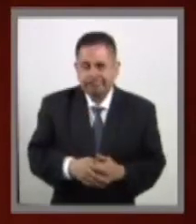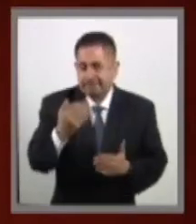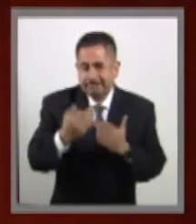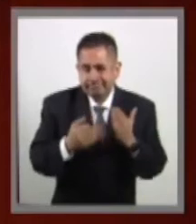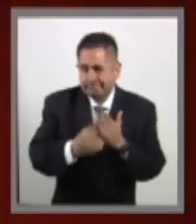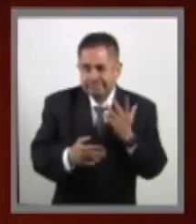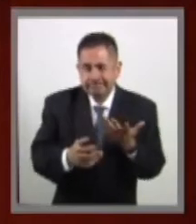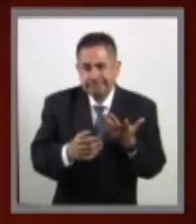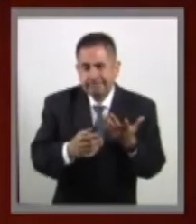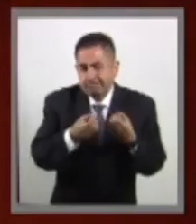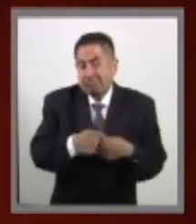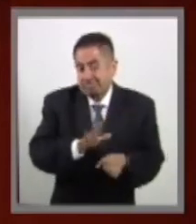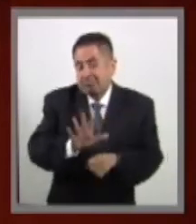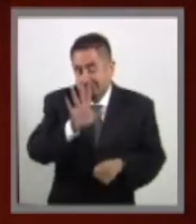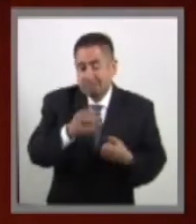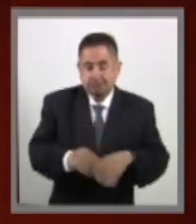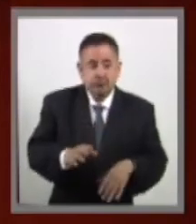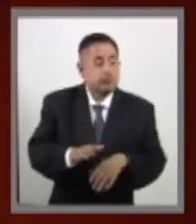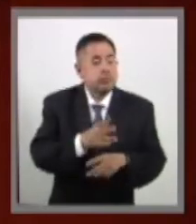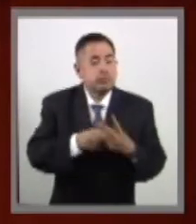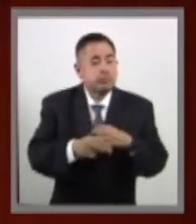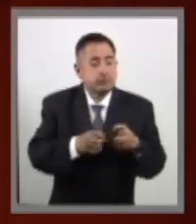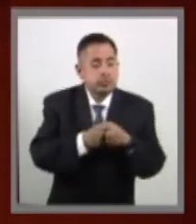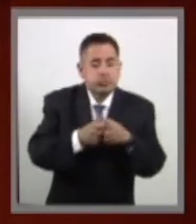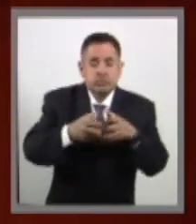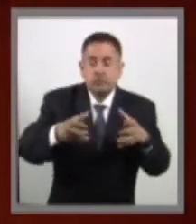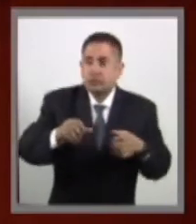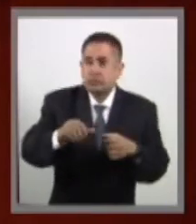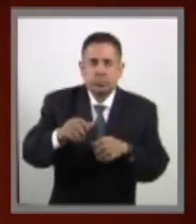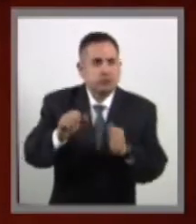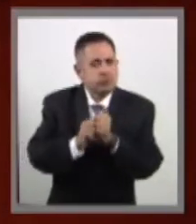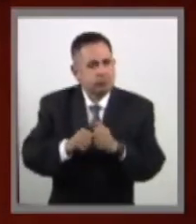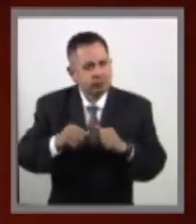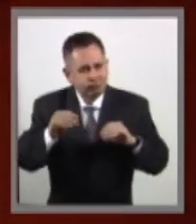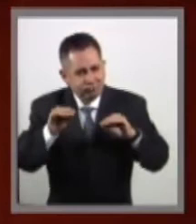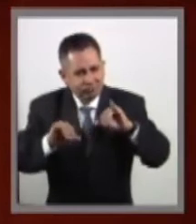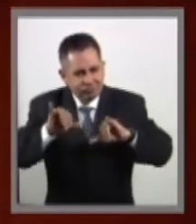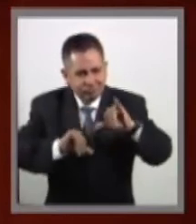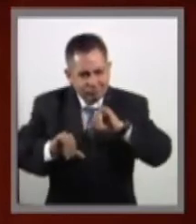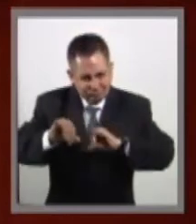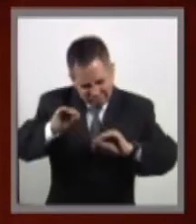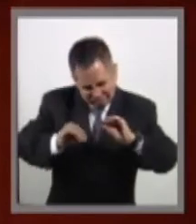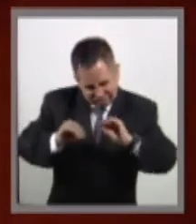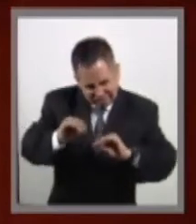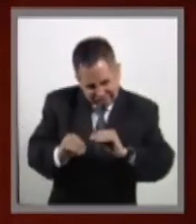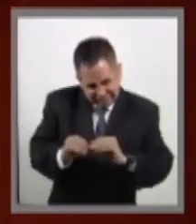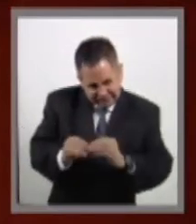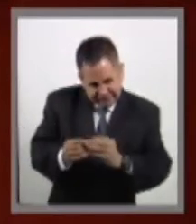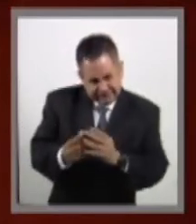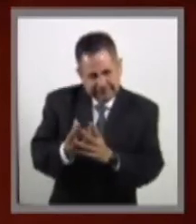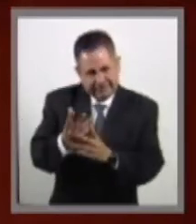por el creciente desarrollo de las semillas genéticamente modificadas, las que crean